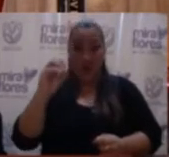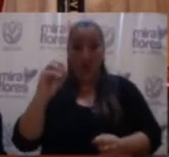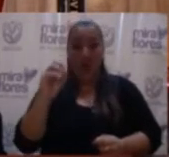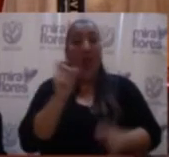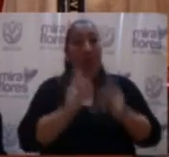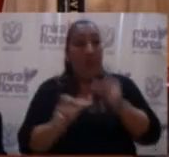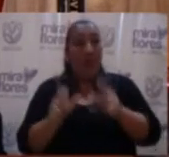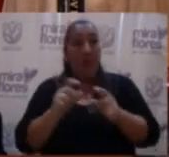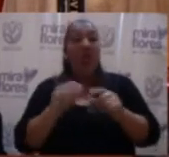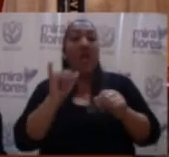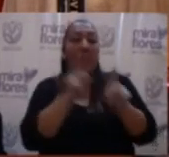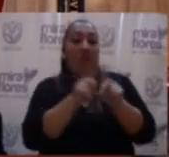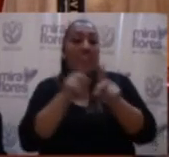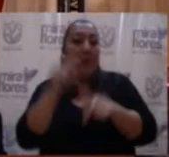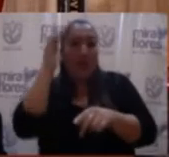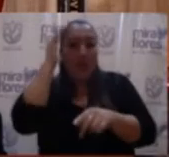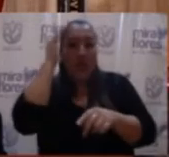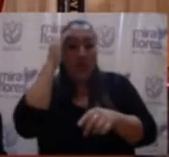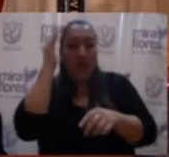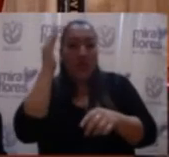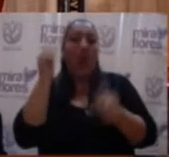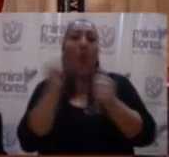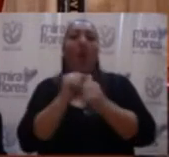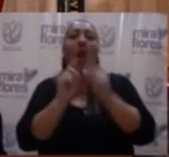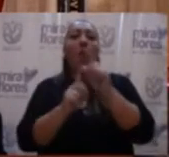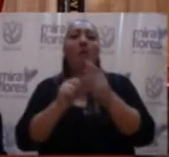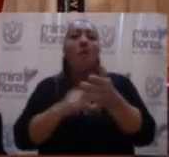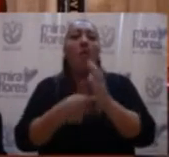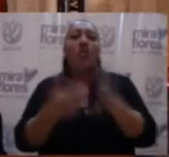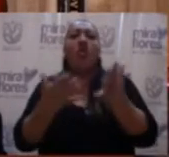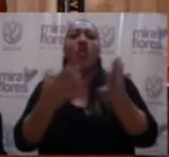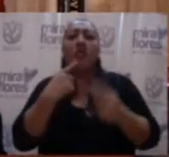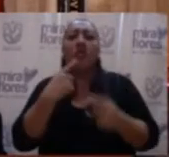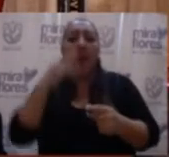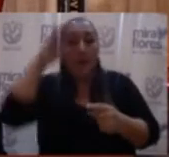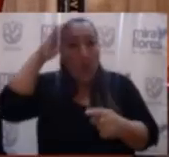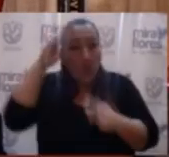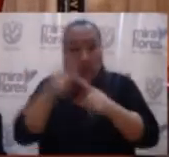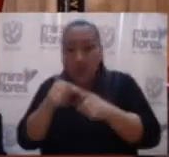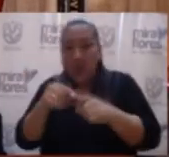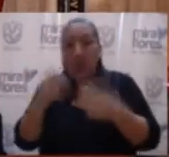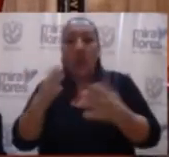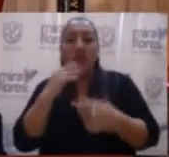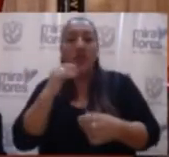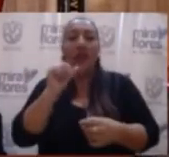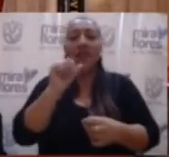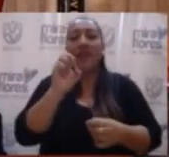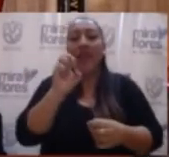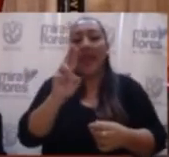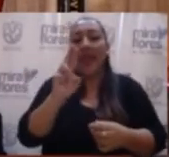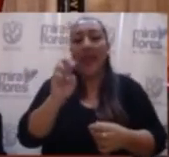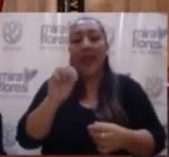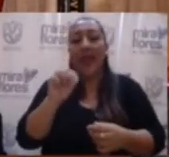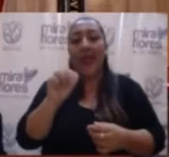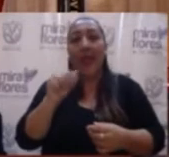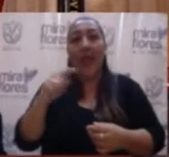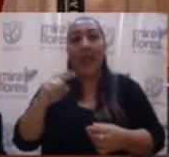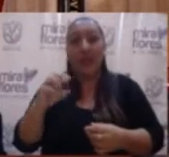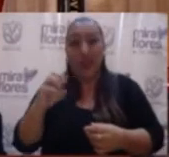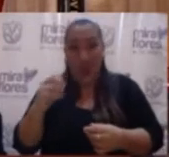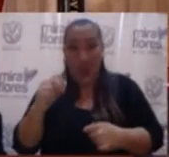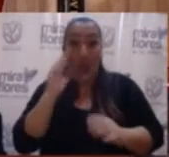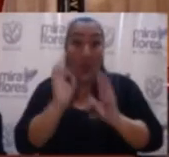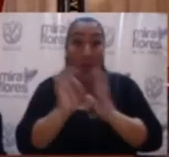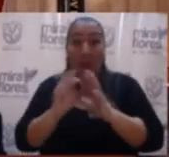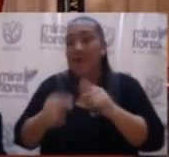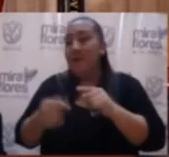están moviendo por el distrito, y algunos puntos de interés que hemos mapeado también, como por ejemplo, de un censo,